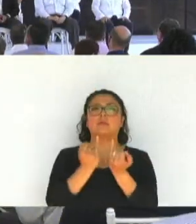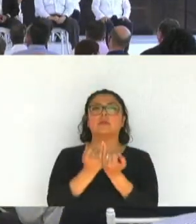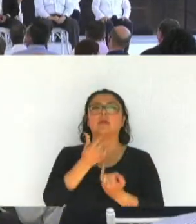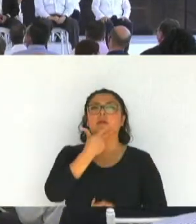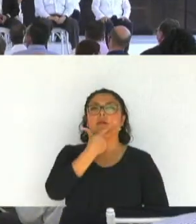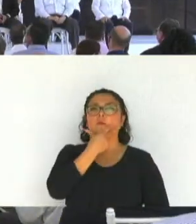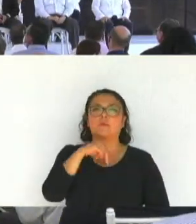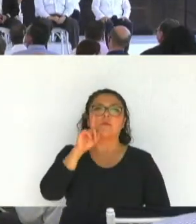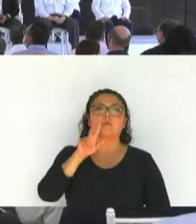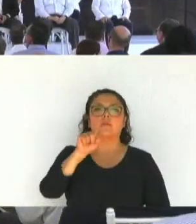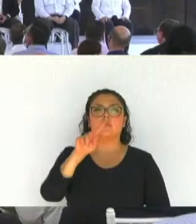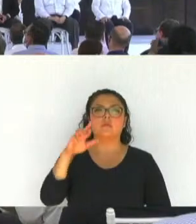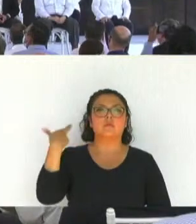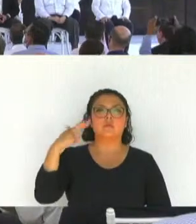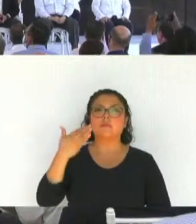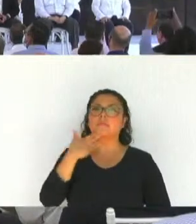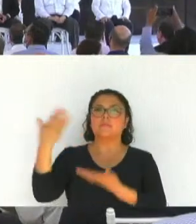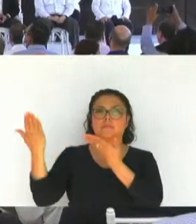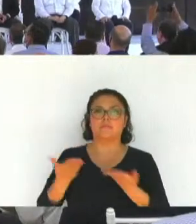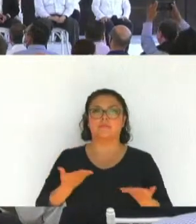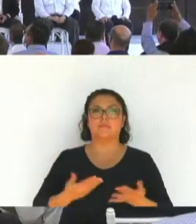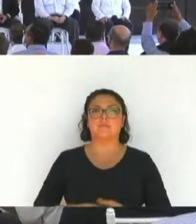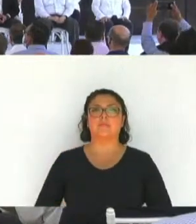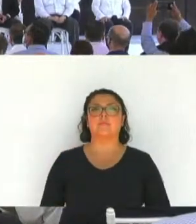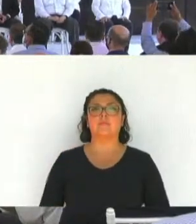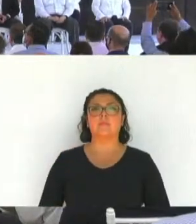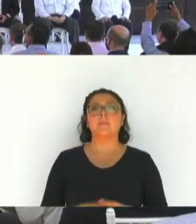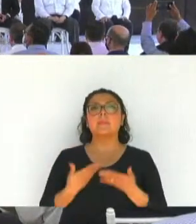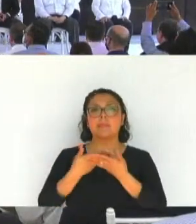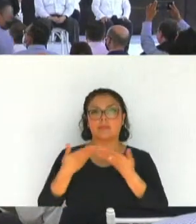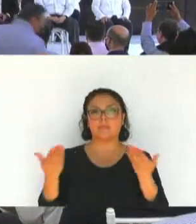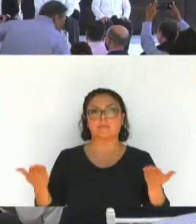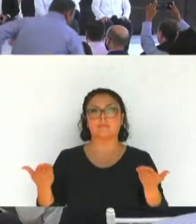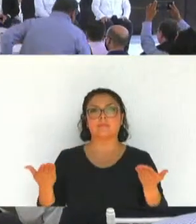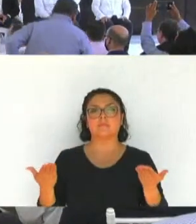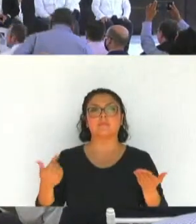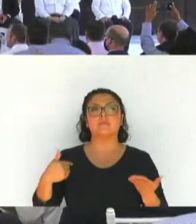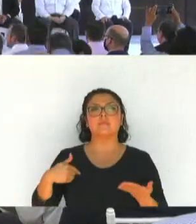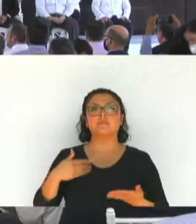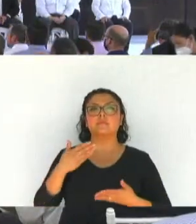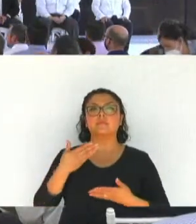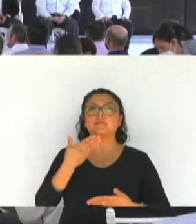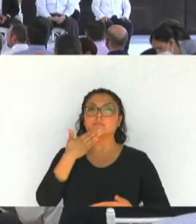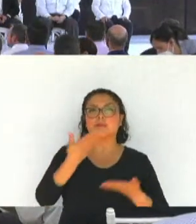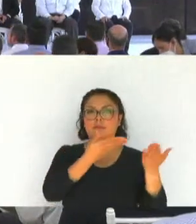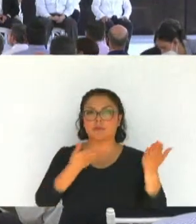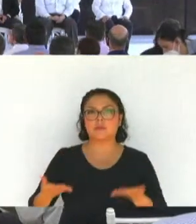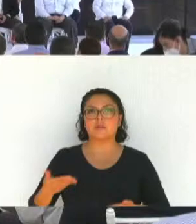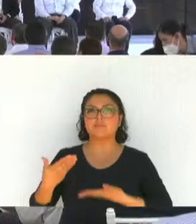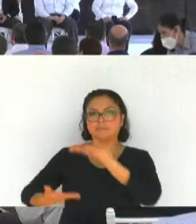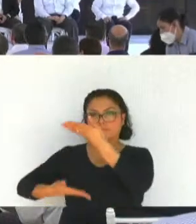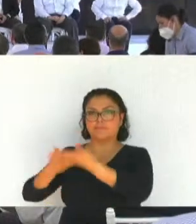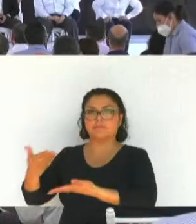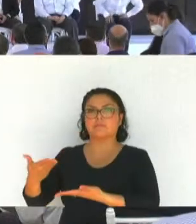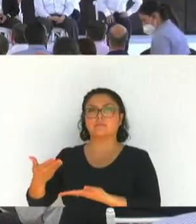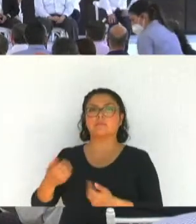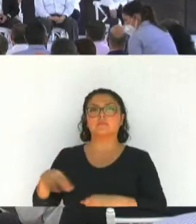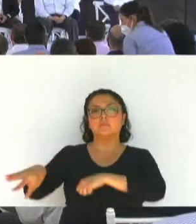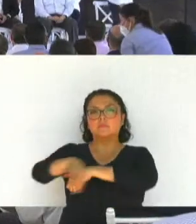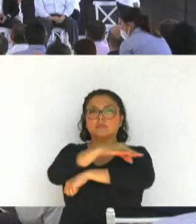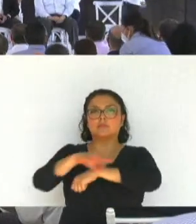todos ustedes bienvenidos. Para que nos comparta un mensaje de bienvenida, cedo la palabra al